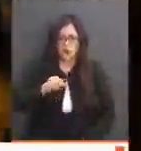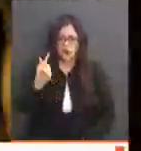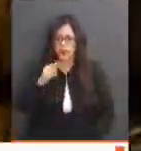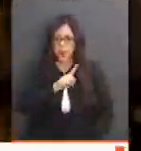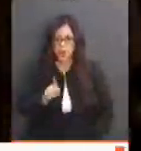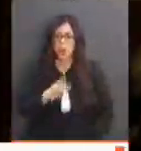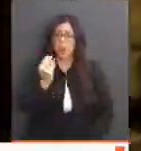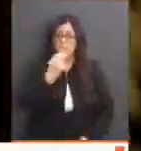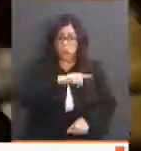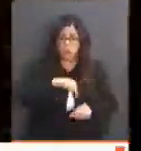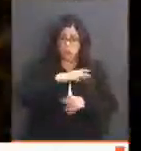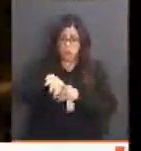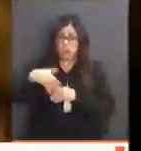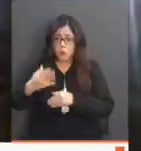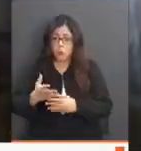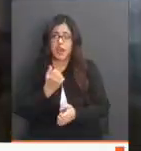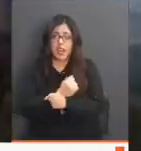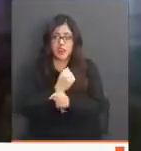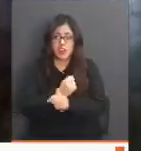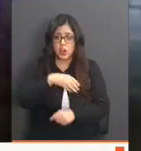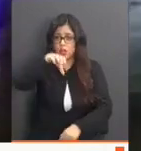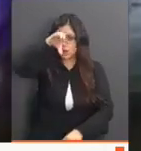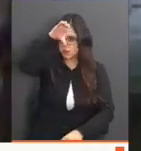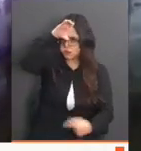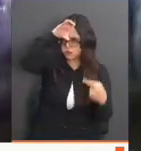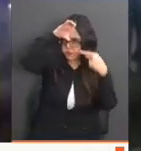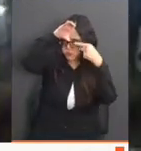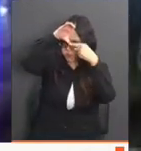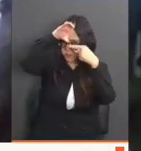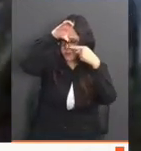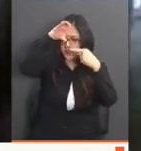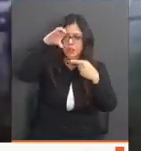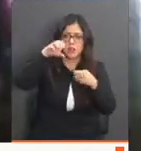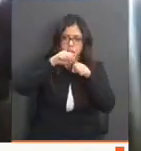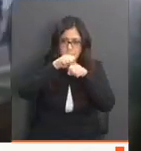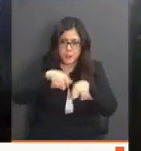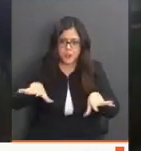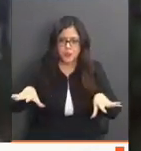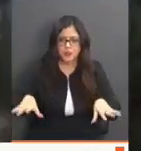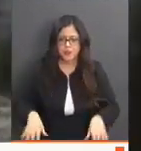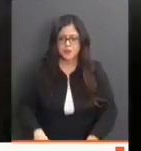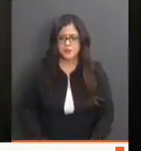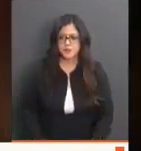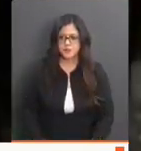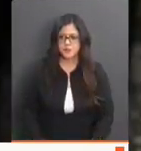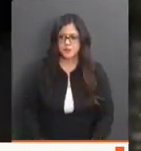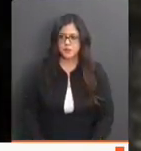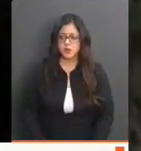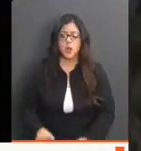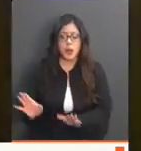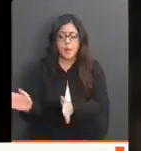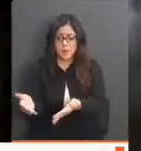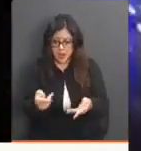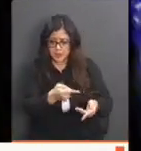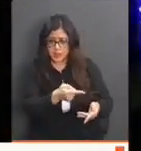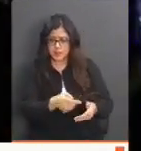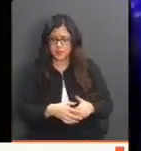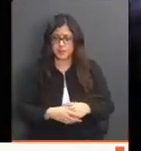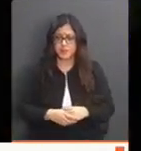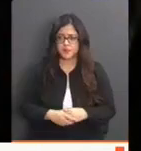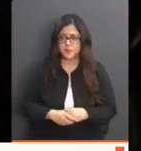horas después, Carabineros divulgó este otro video de la cámara GoPro del funcionario. Siga para allá.